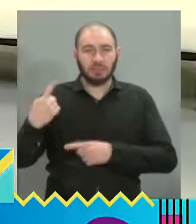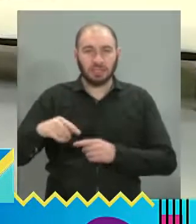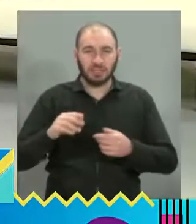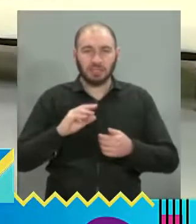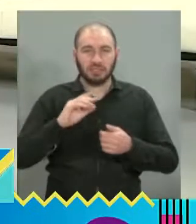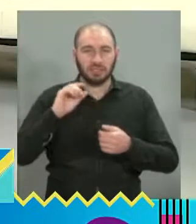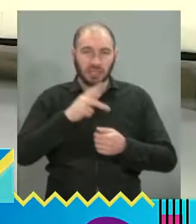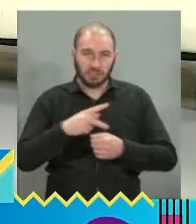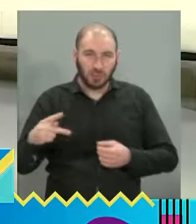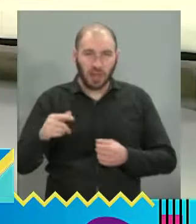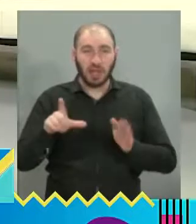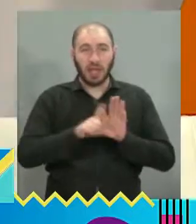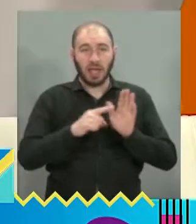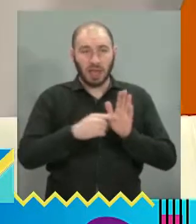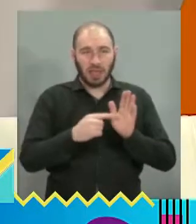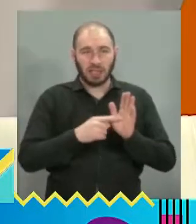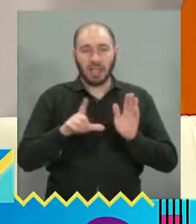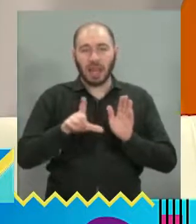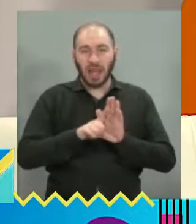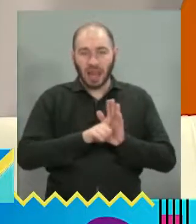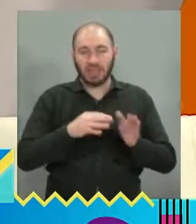sexual, hay una ley, que es la Ley de